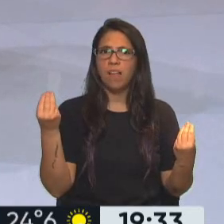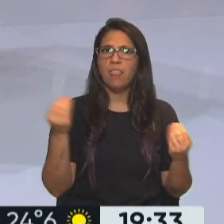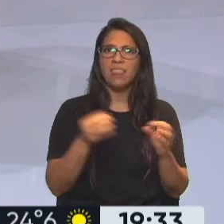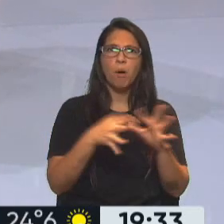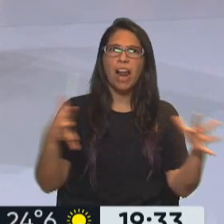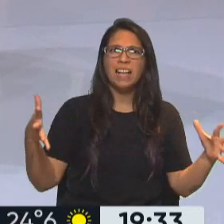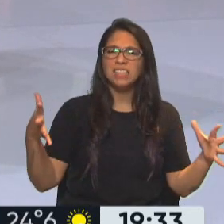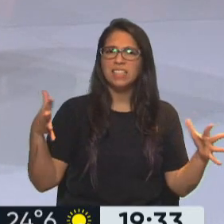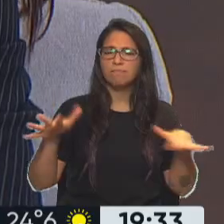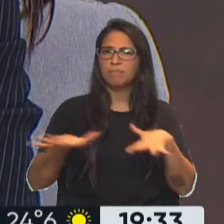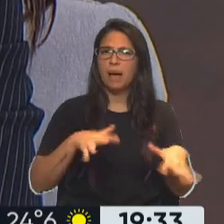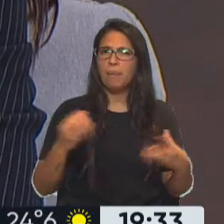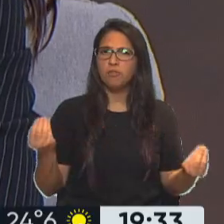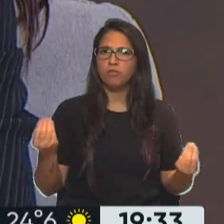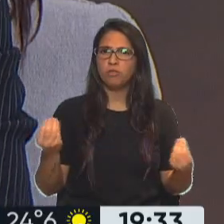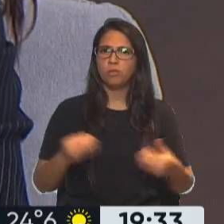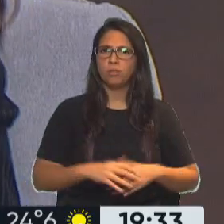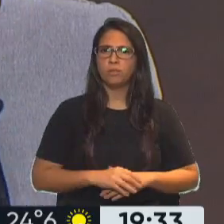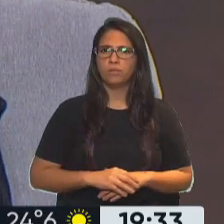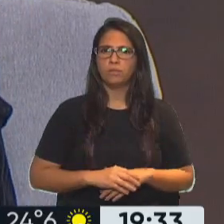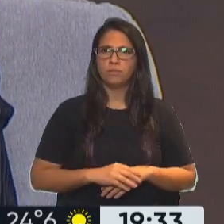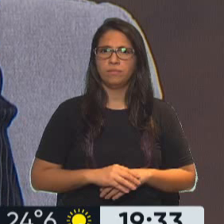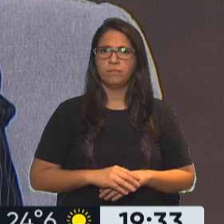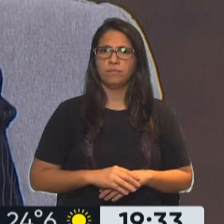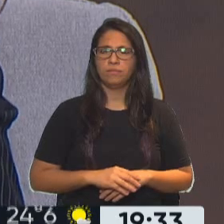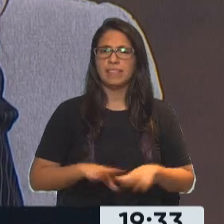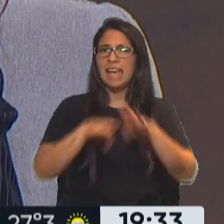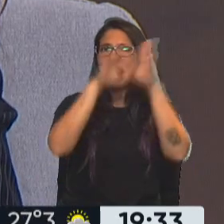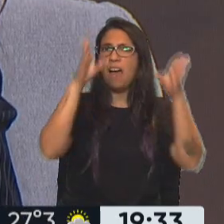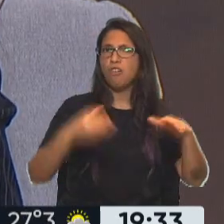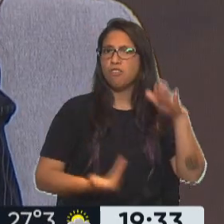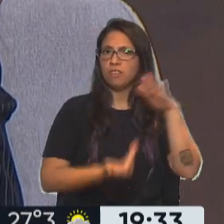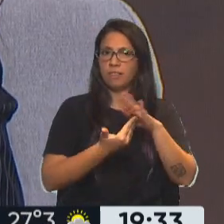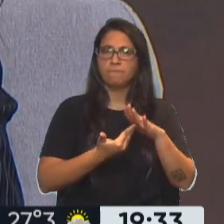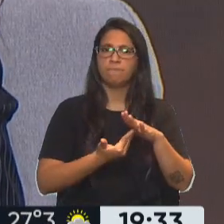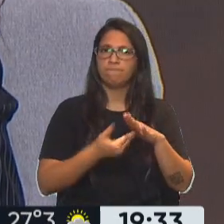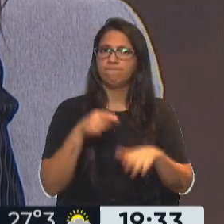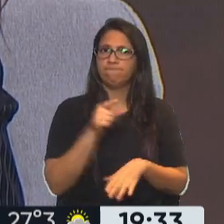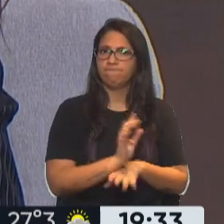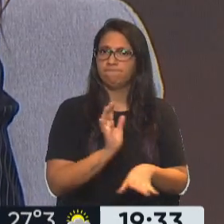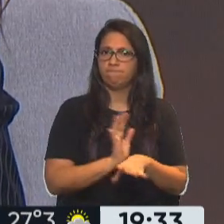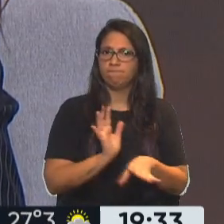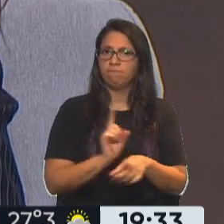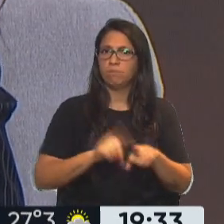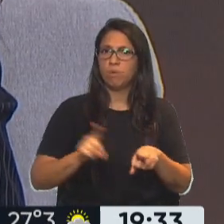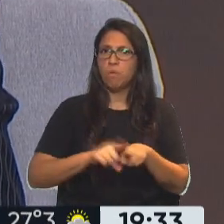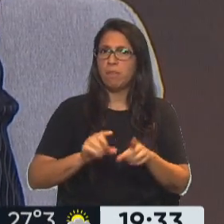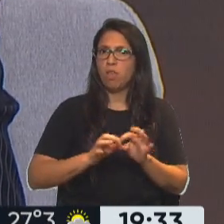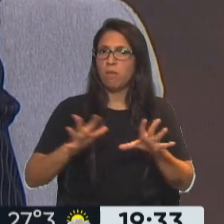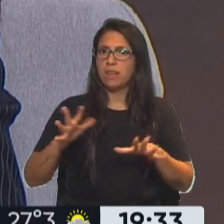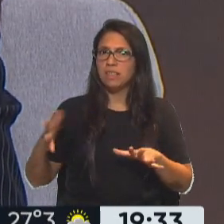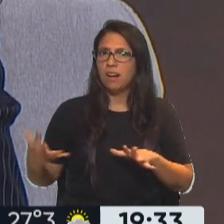cortes? La verdad que la Corte transitó, como toda la recuperación democrática,